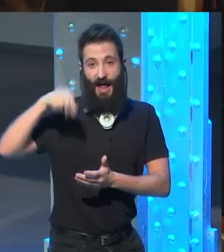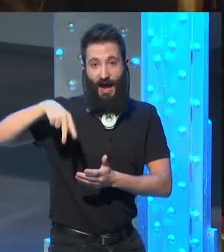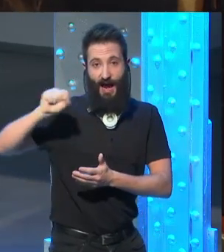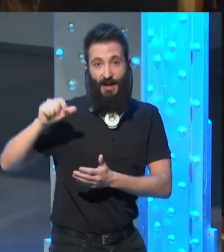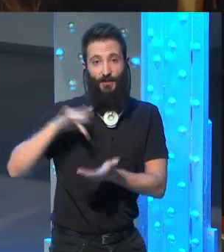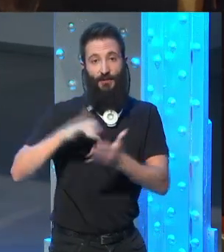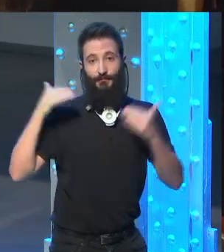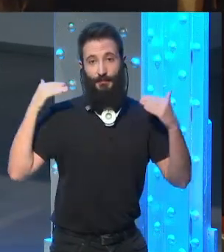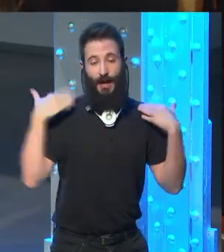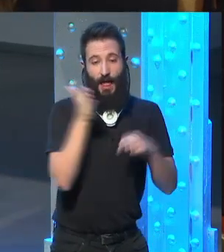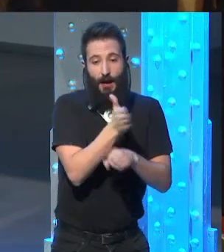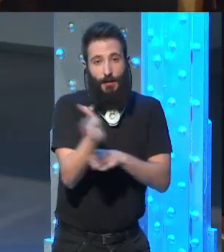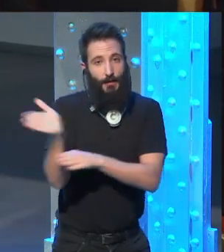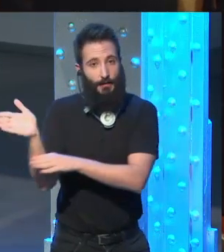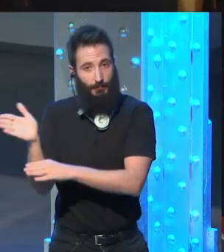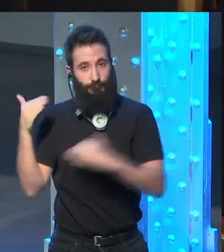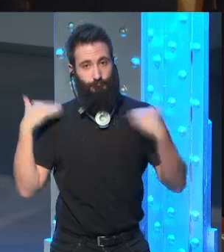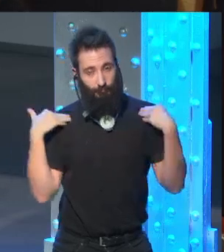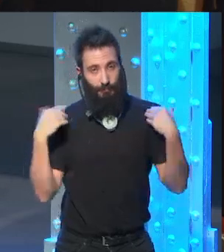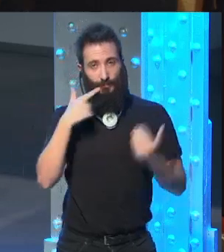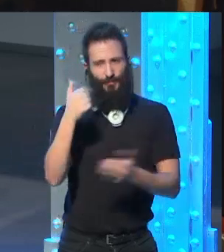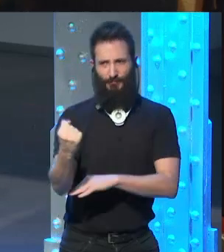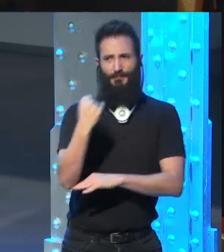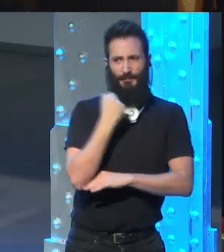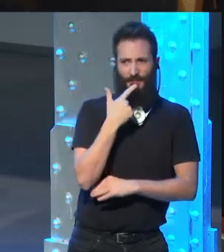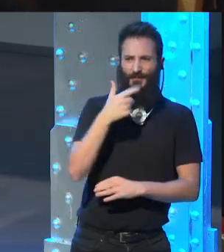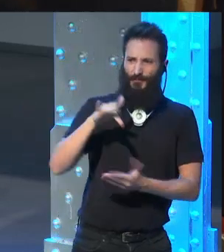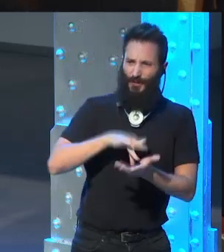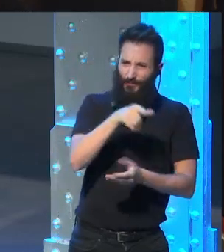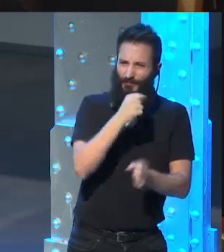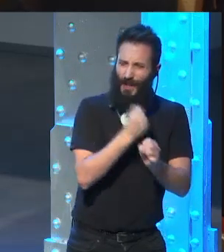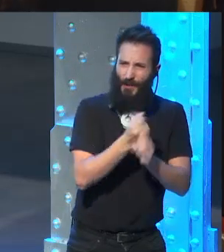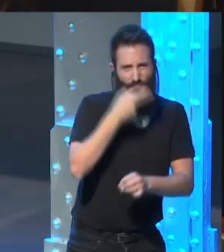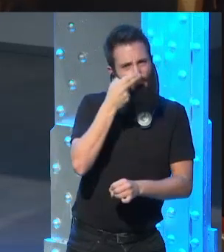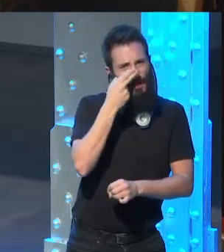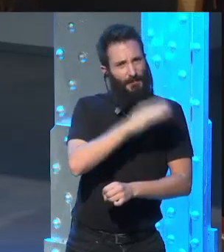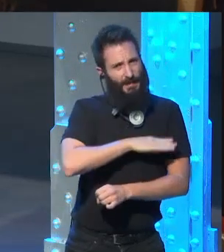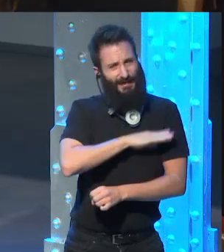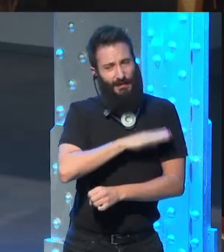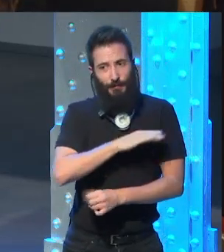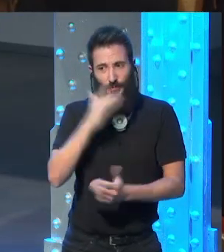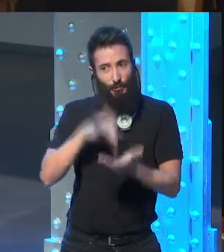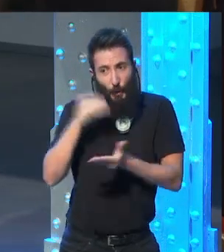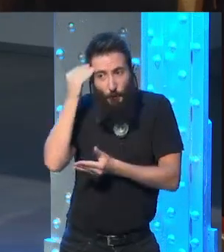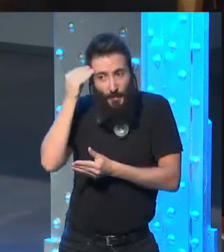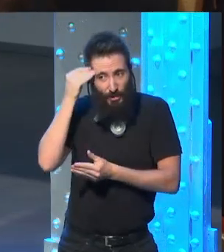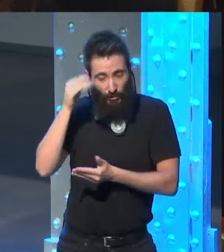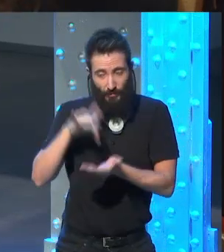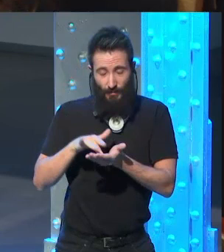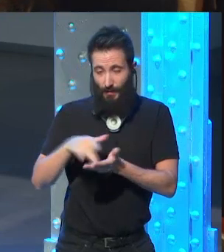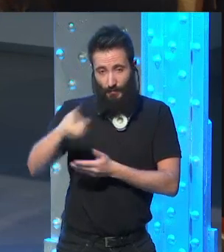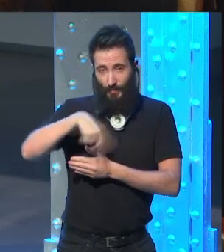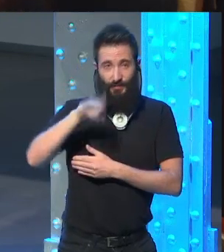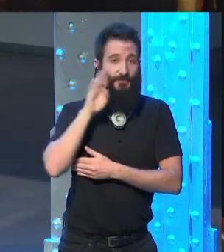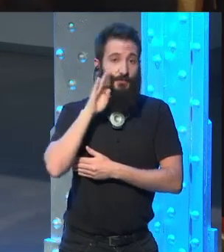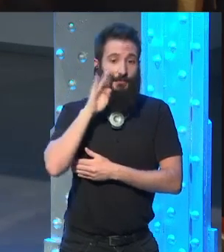es galerista, que fue la que me apoyó y me dijo, me interesa muchísimo lo que haces. Yo creo que, como habéis dicho